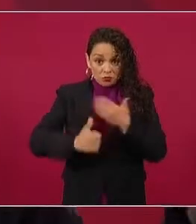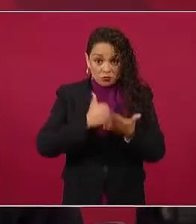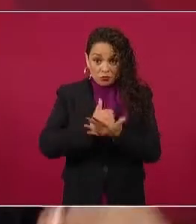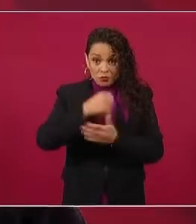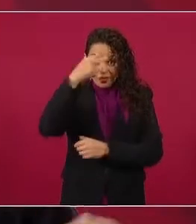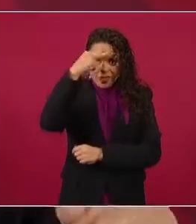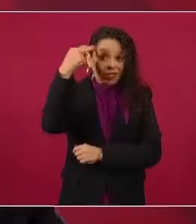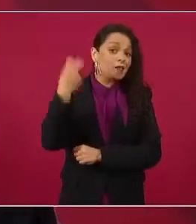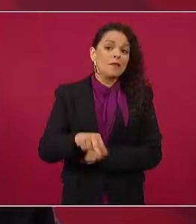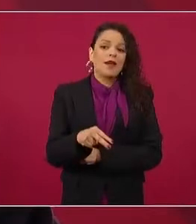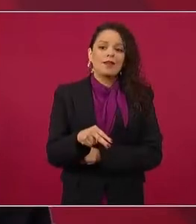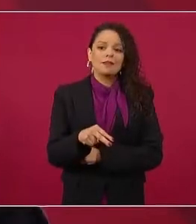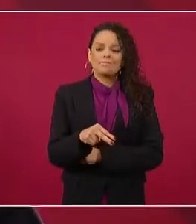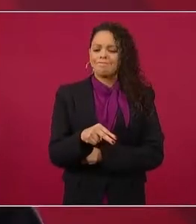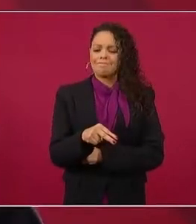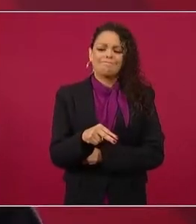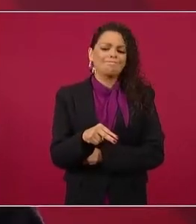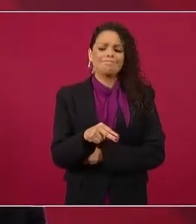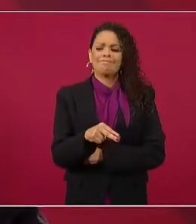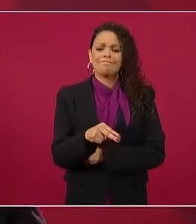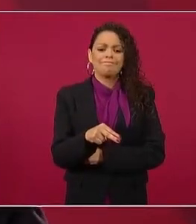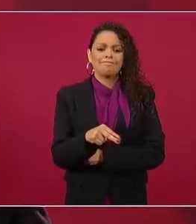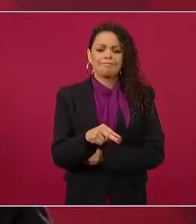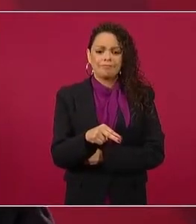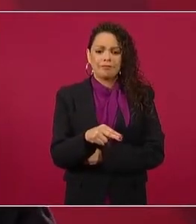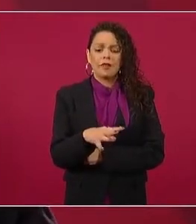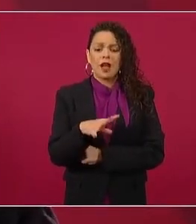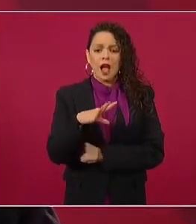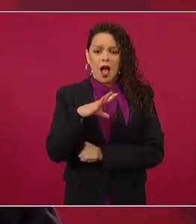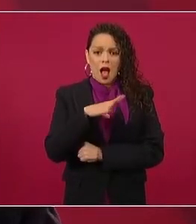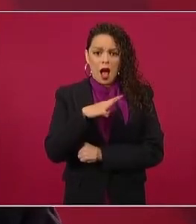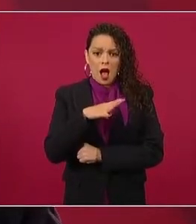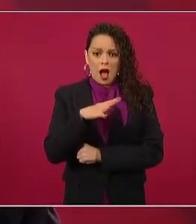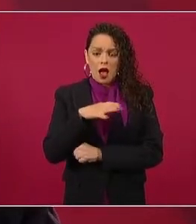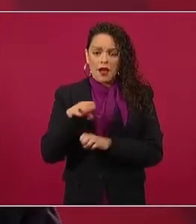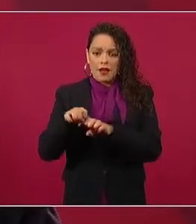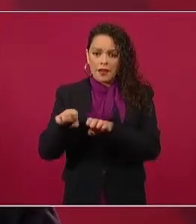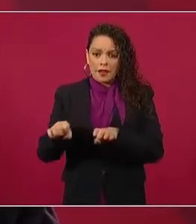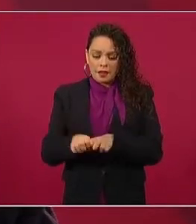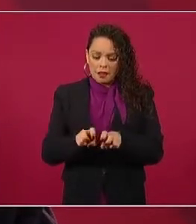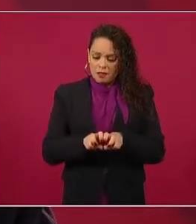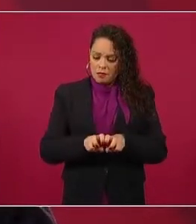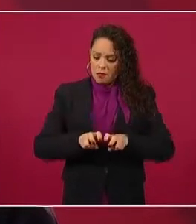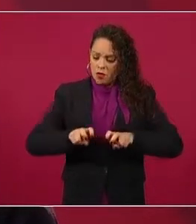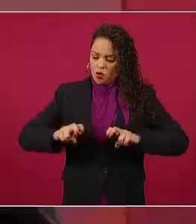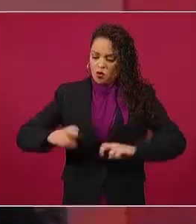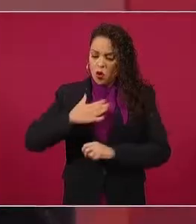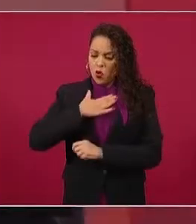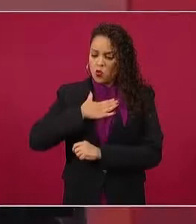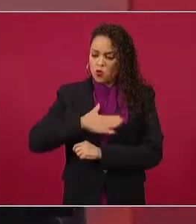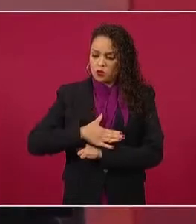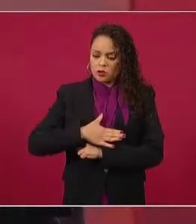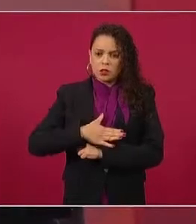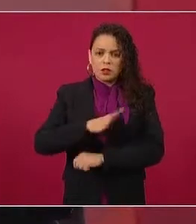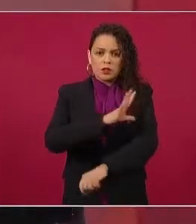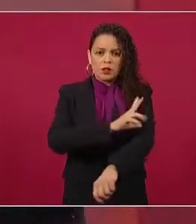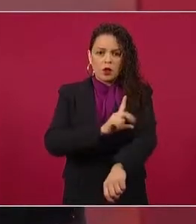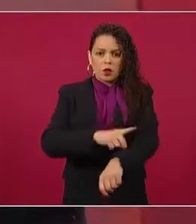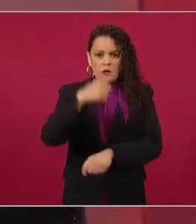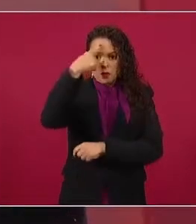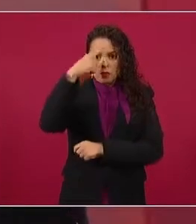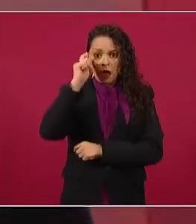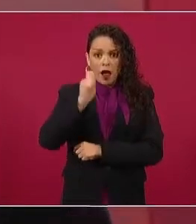Hay mesas de justicia y de coordinación para garantizar la